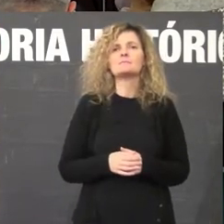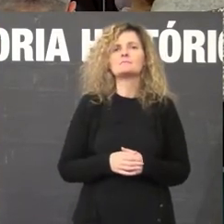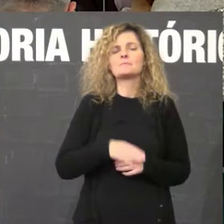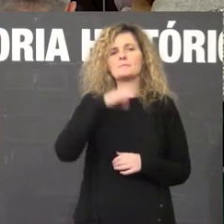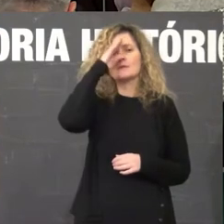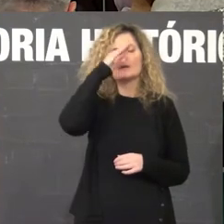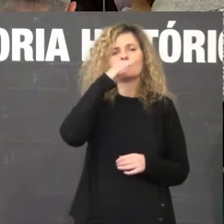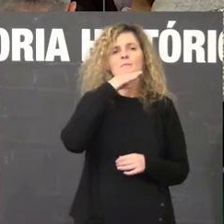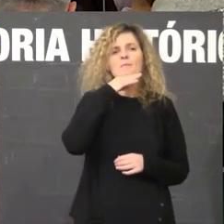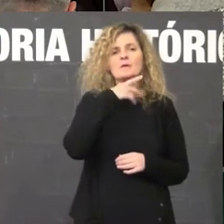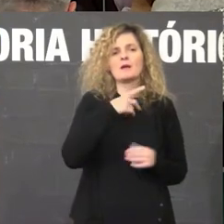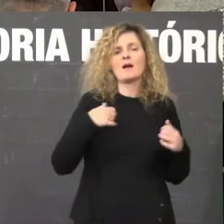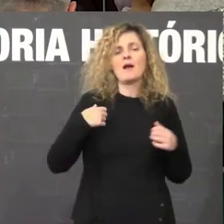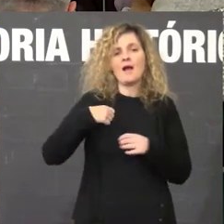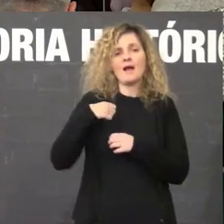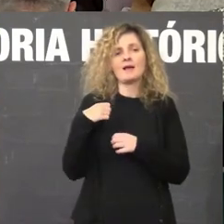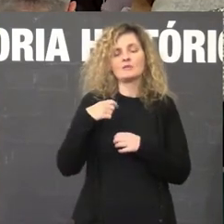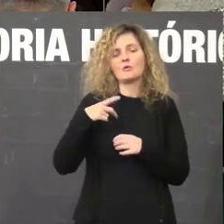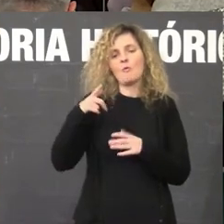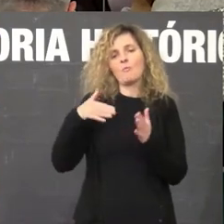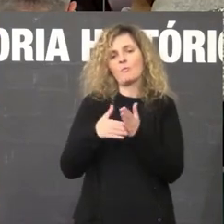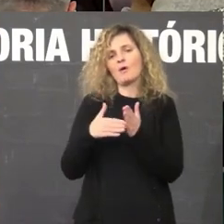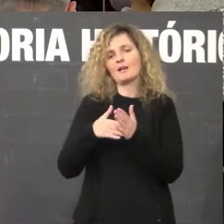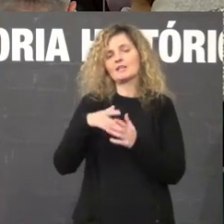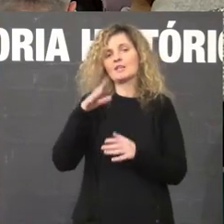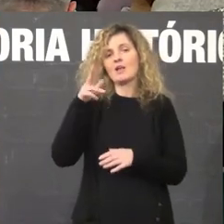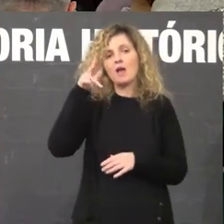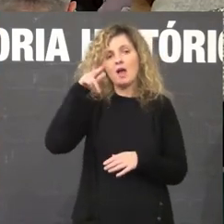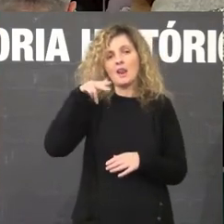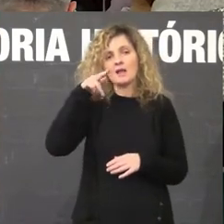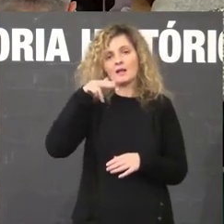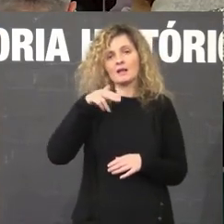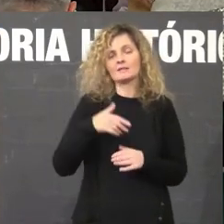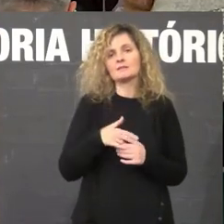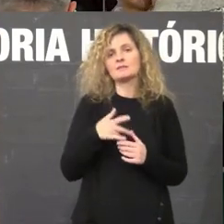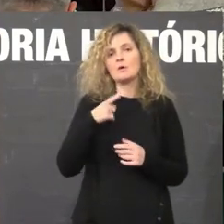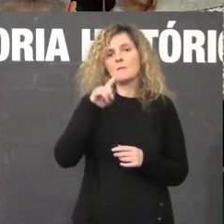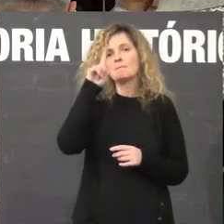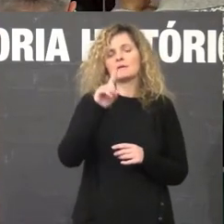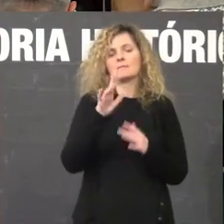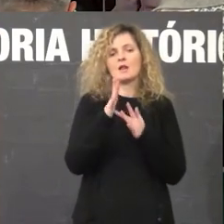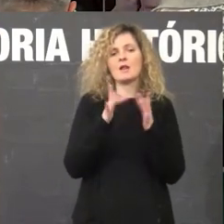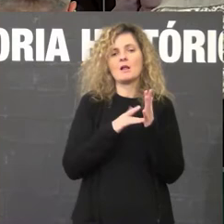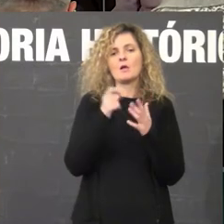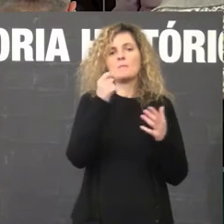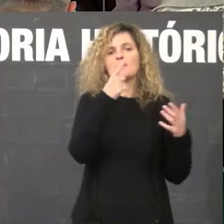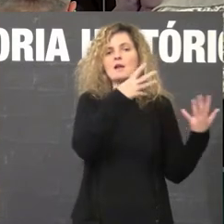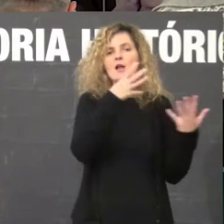meu pai é detido no Porto de Alicante o 1º de abril de